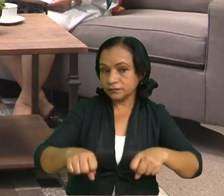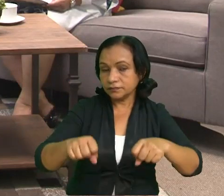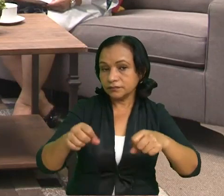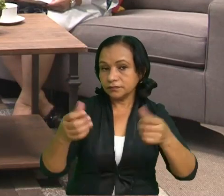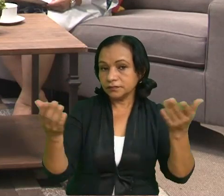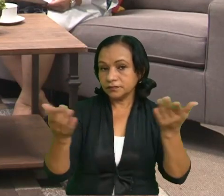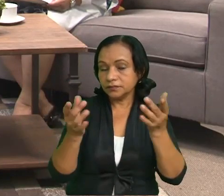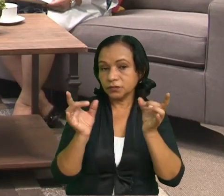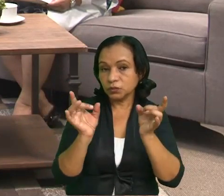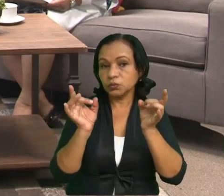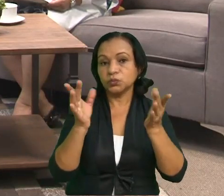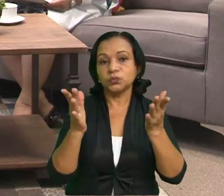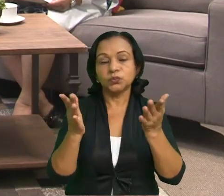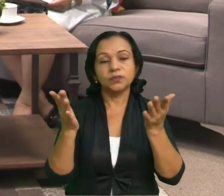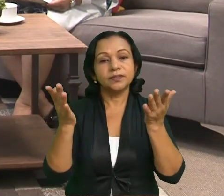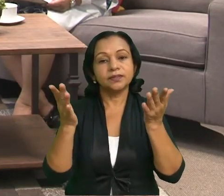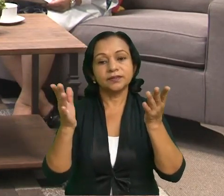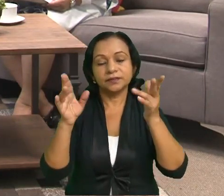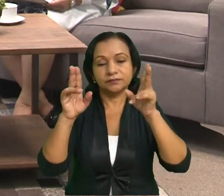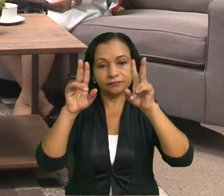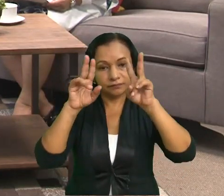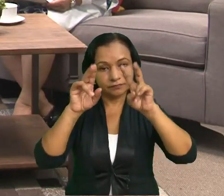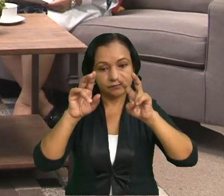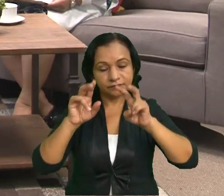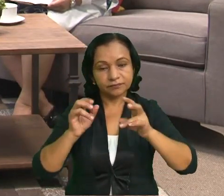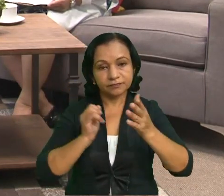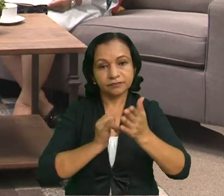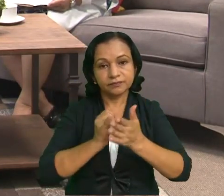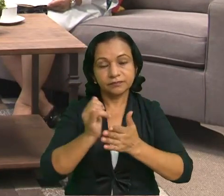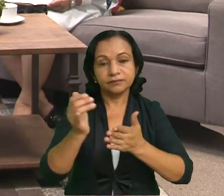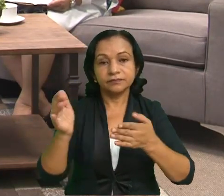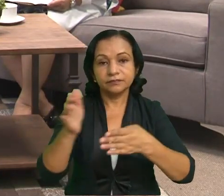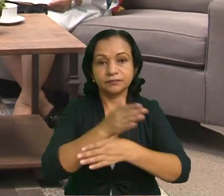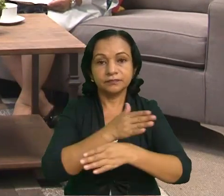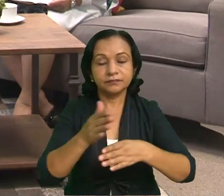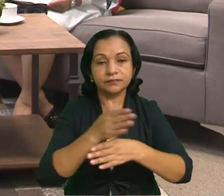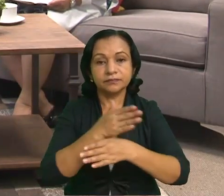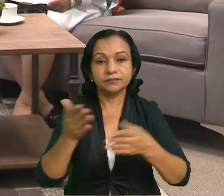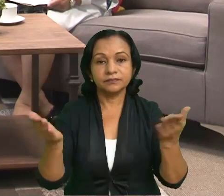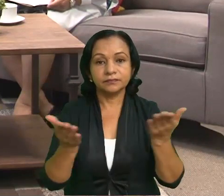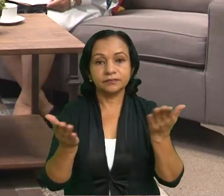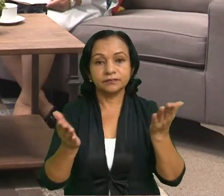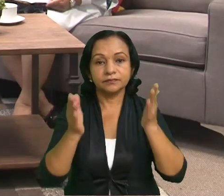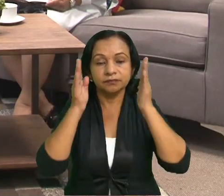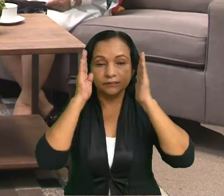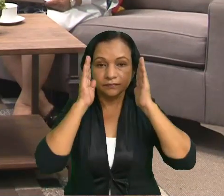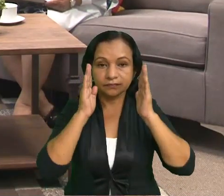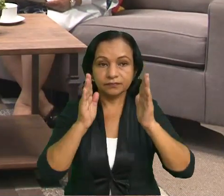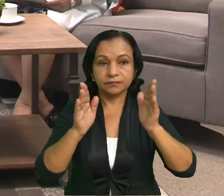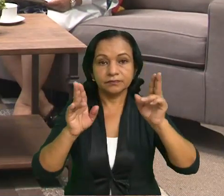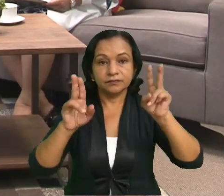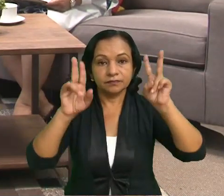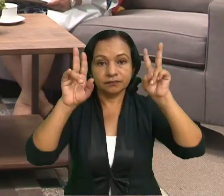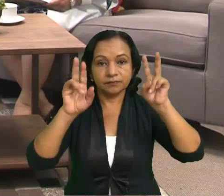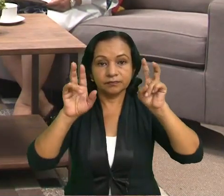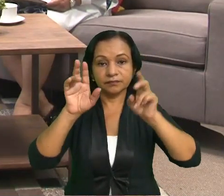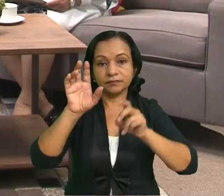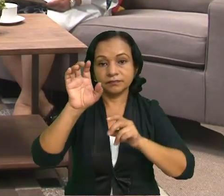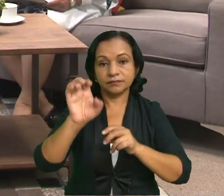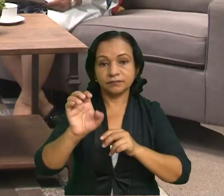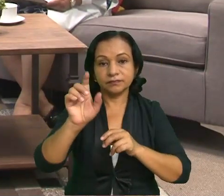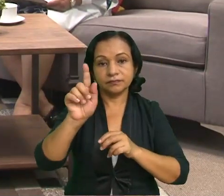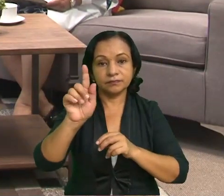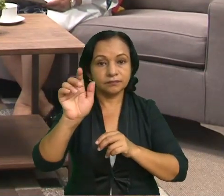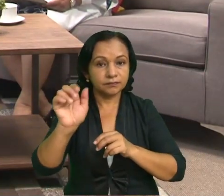de análisis de todas las líneas de trabajo emprendida obviamente nos acapara el tema del huracán que está en nuestro